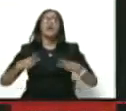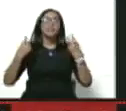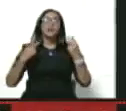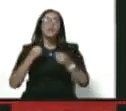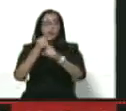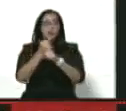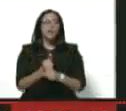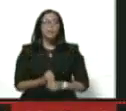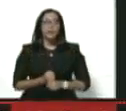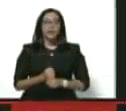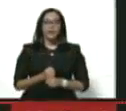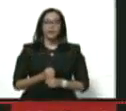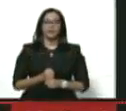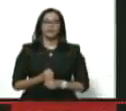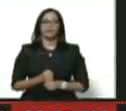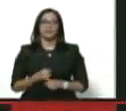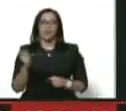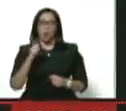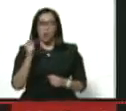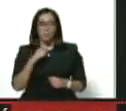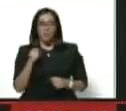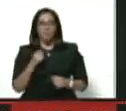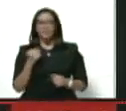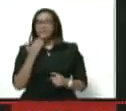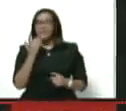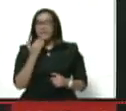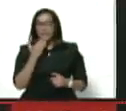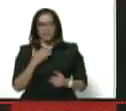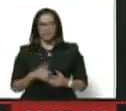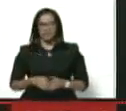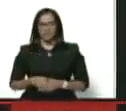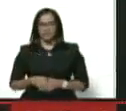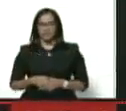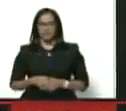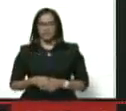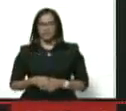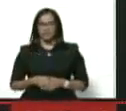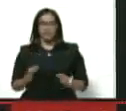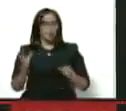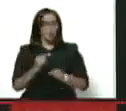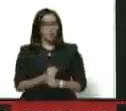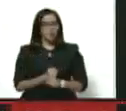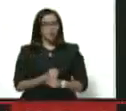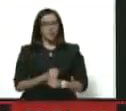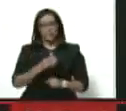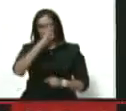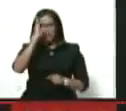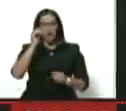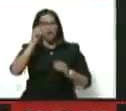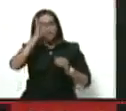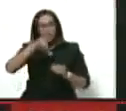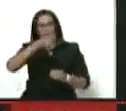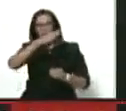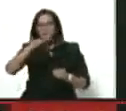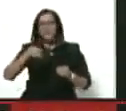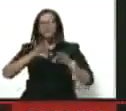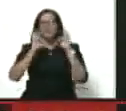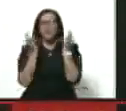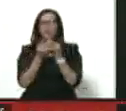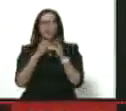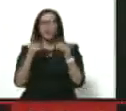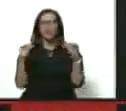esperan en los meses y años que están por venir. Felicidades, Diosdado. Que Dios te bendiga a ti, a tu familia y a todo el